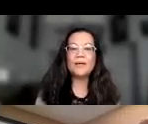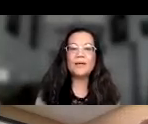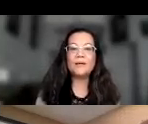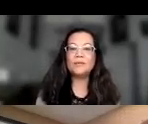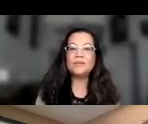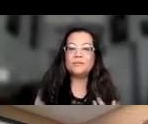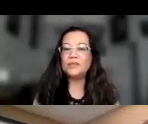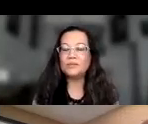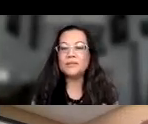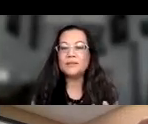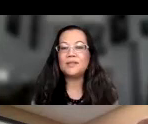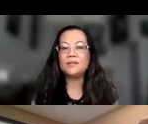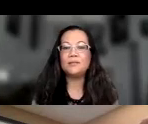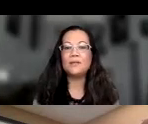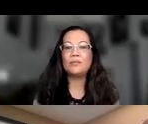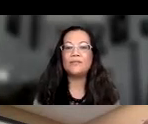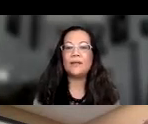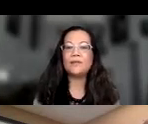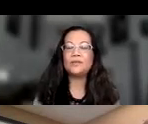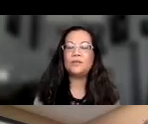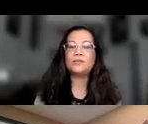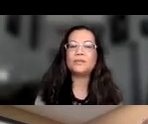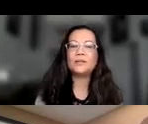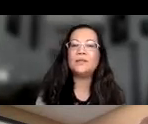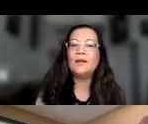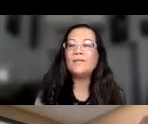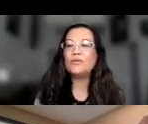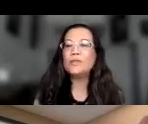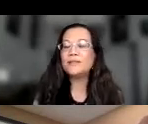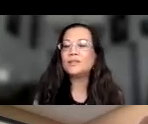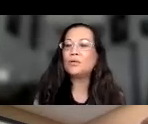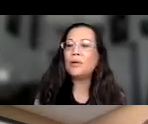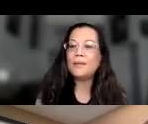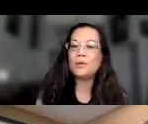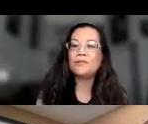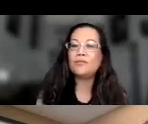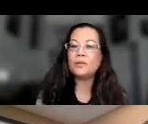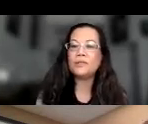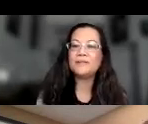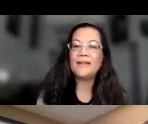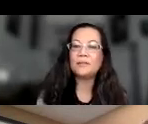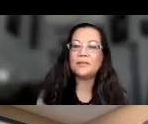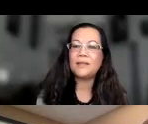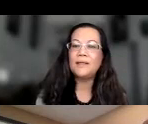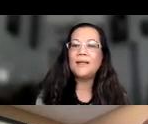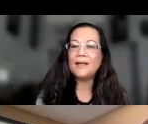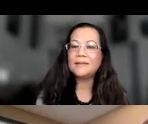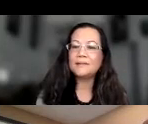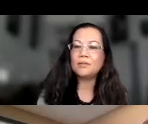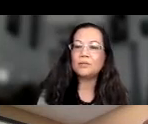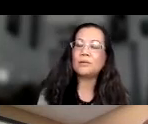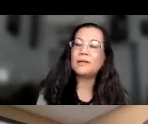Así que esta traducción, lo cual resultó en el bienestar del el código